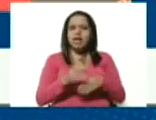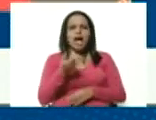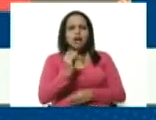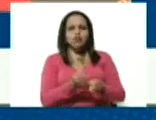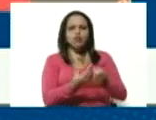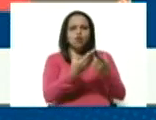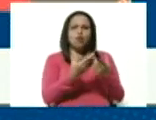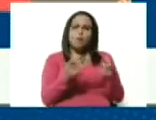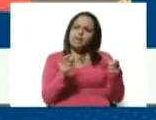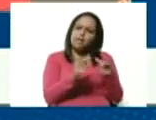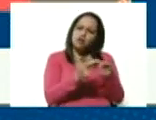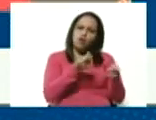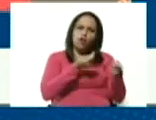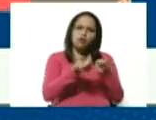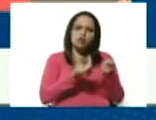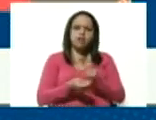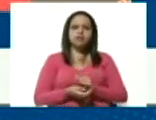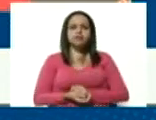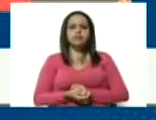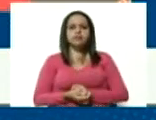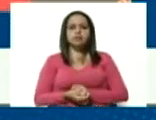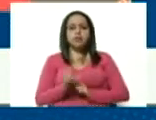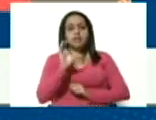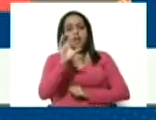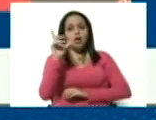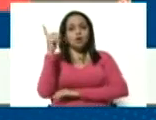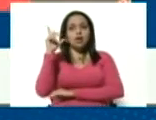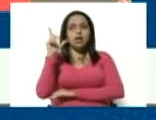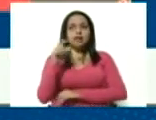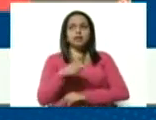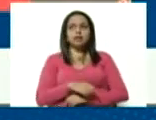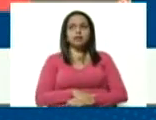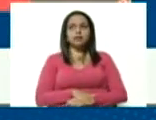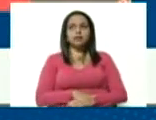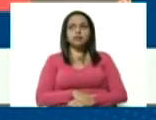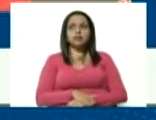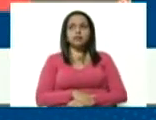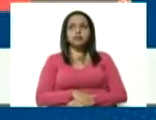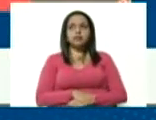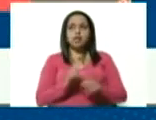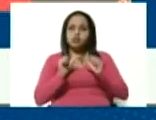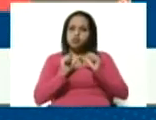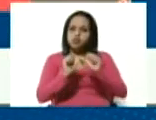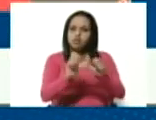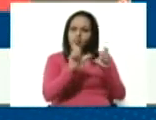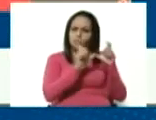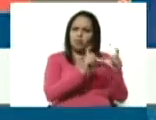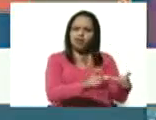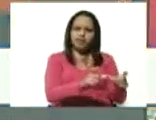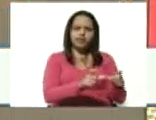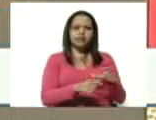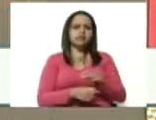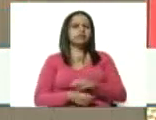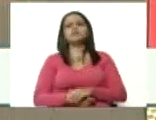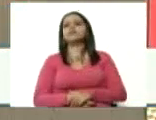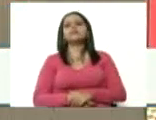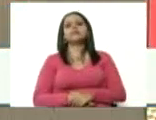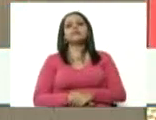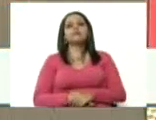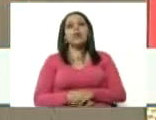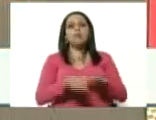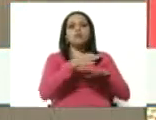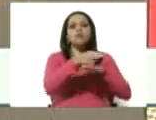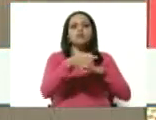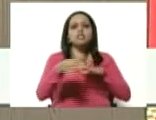foco. Luego en el estado Lara se mantiene en cuarentena el municipio Torres por ser